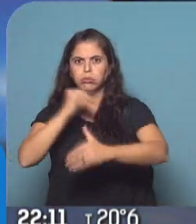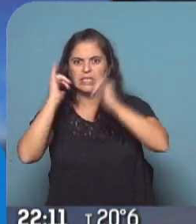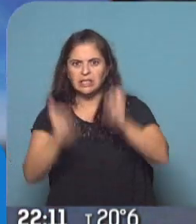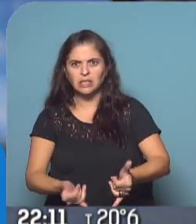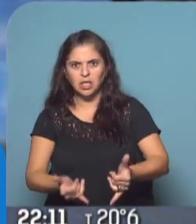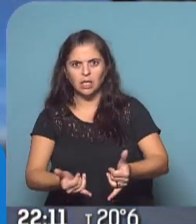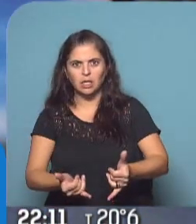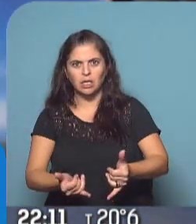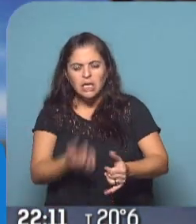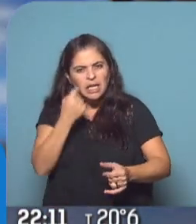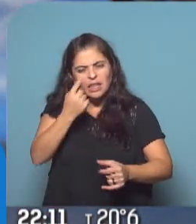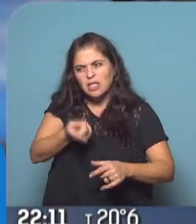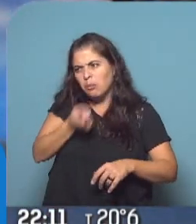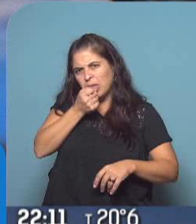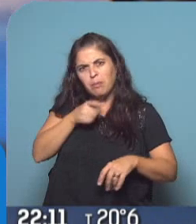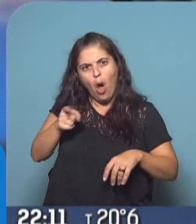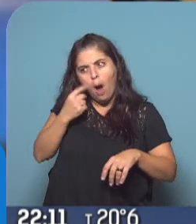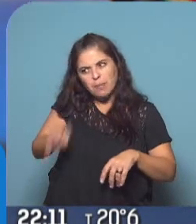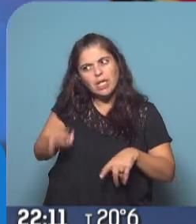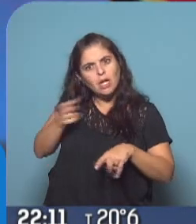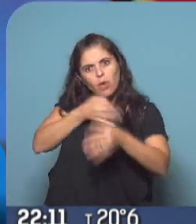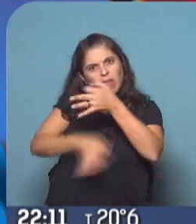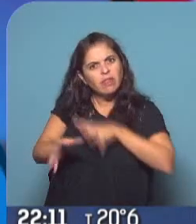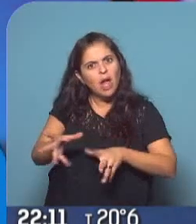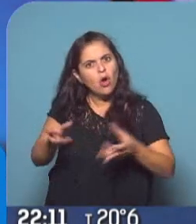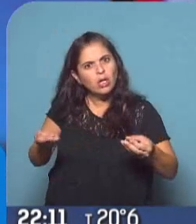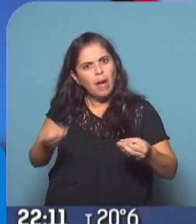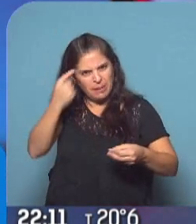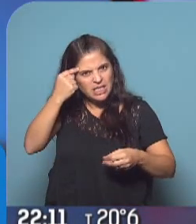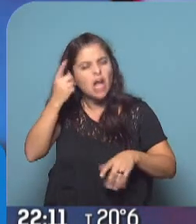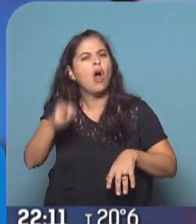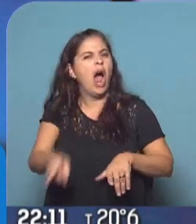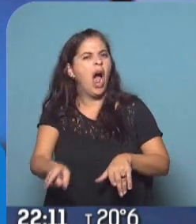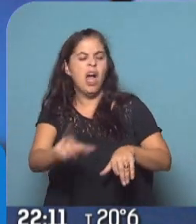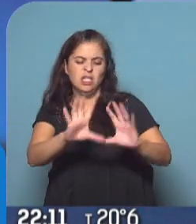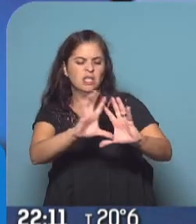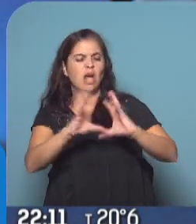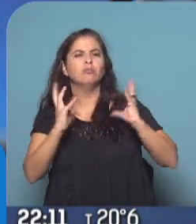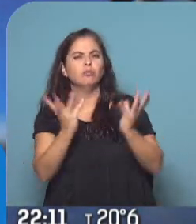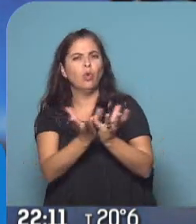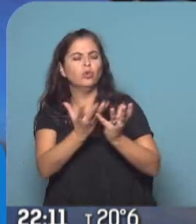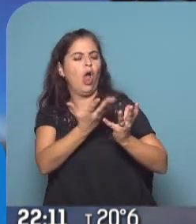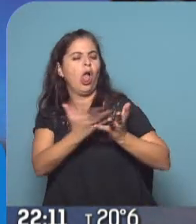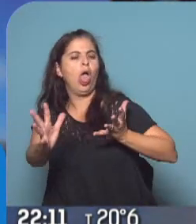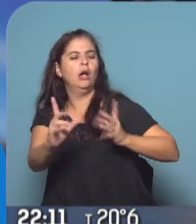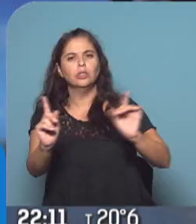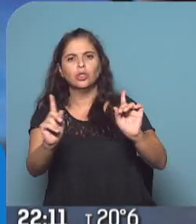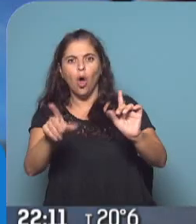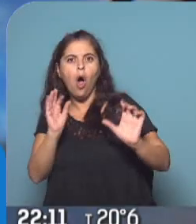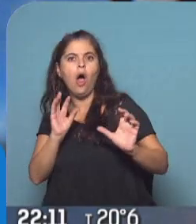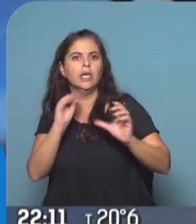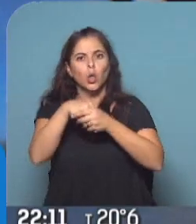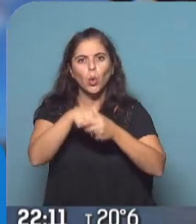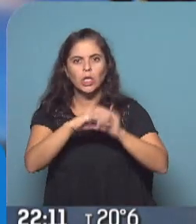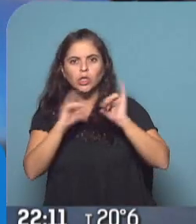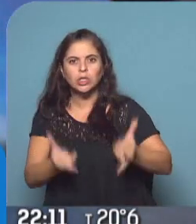iba a mejorar la economía, la política, etcétera, nos iba a sacar del aislamiento del mundo y es completamente contrario. Es decir, para